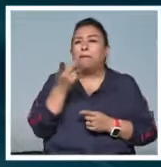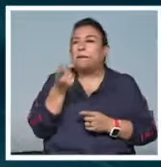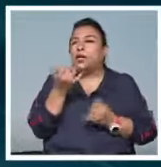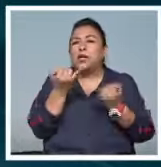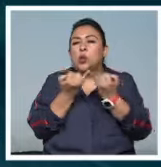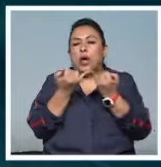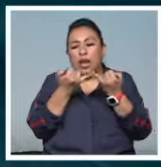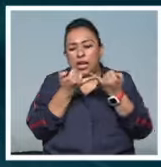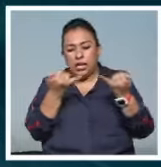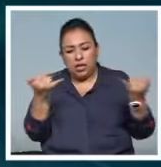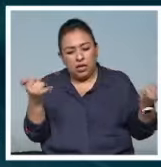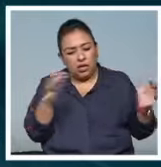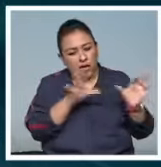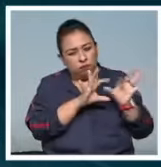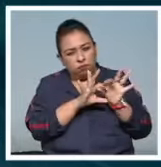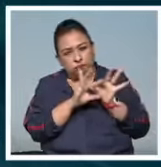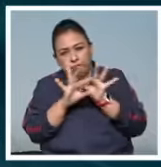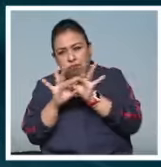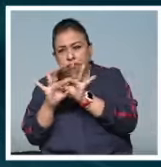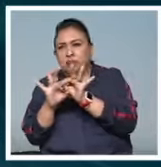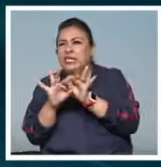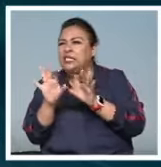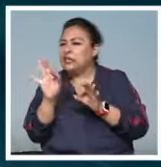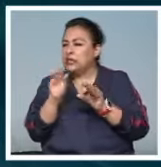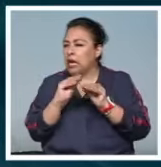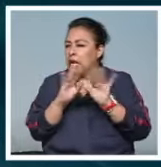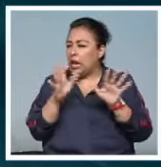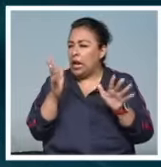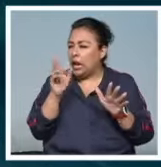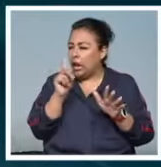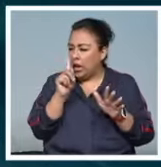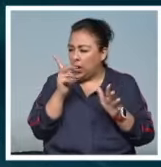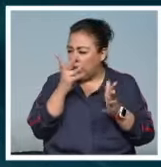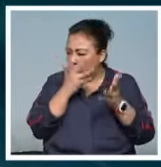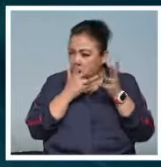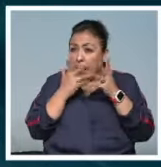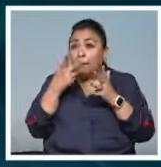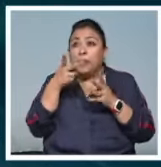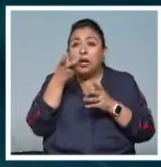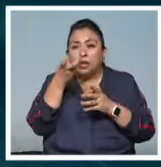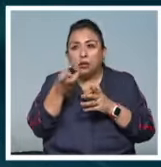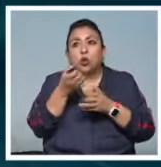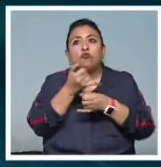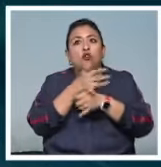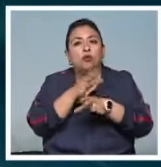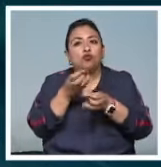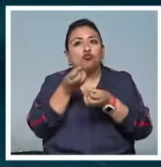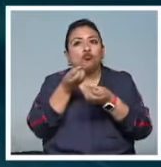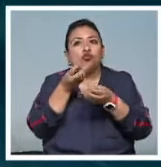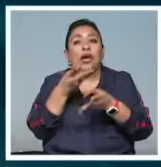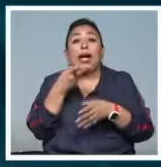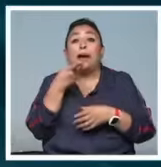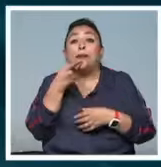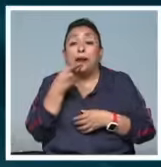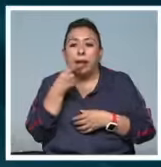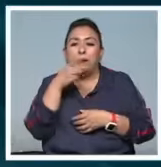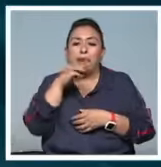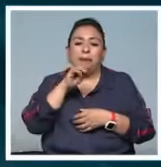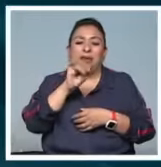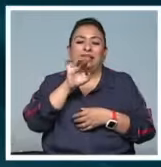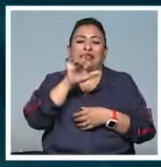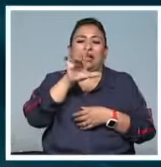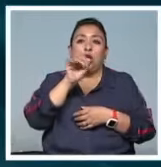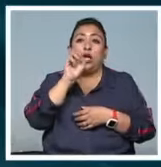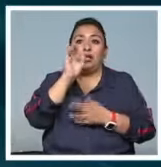una línea que conduce todo, que a lo mejor no es muy clara, pero es el único momento en donde damos información hablada del micelio. Y